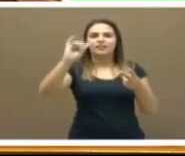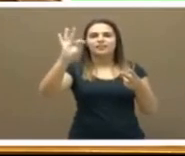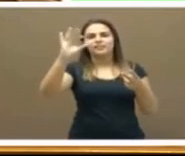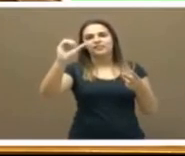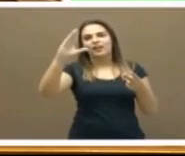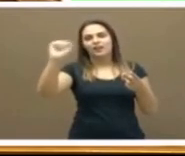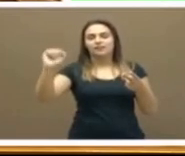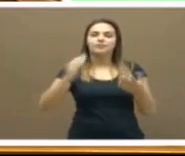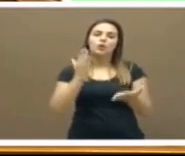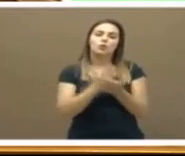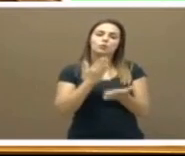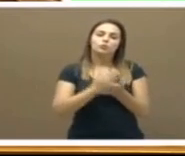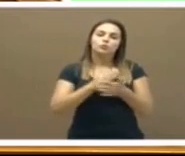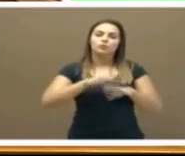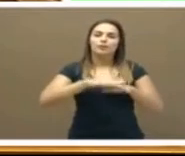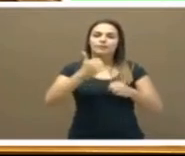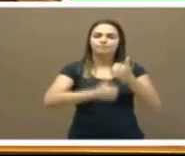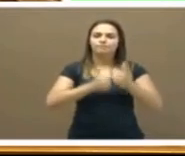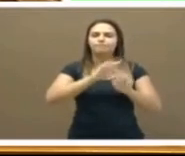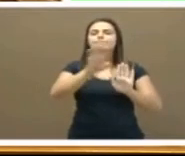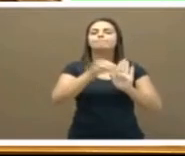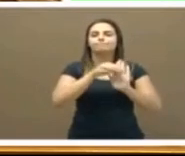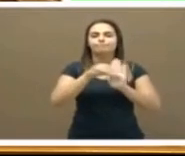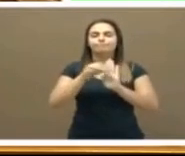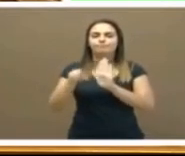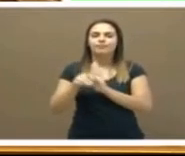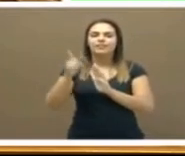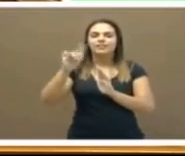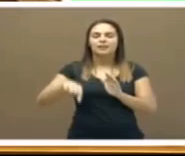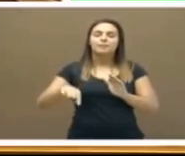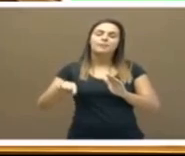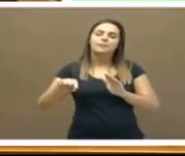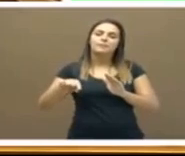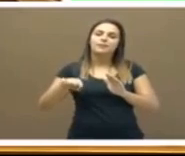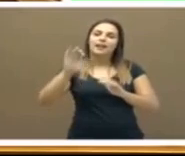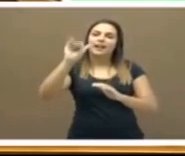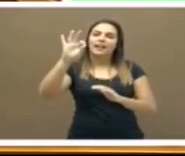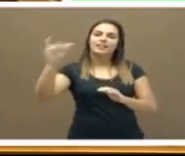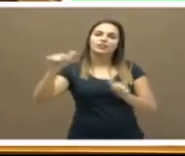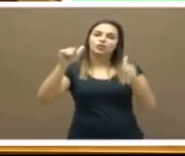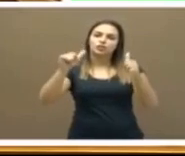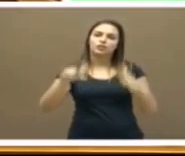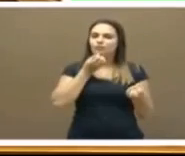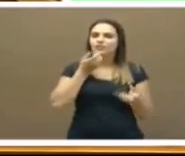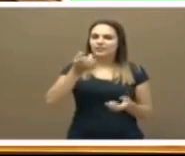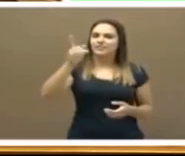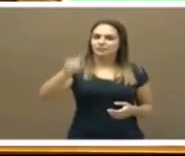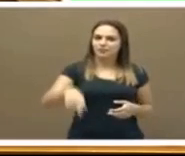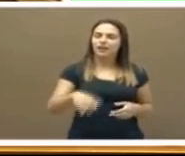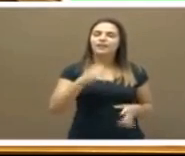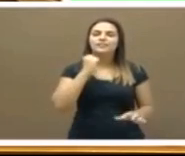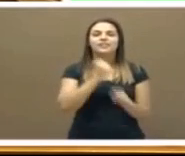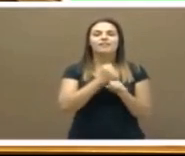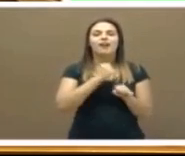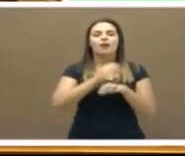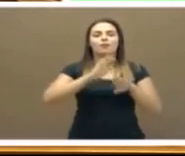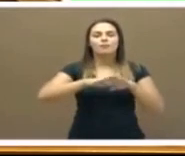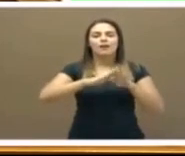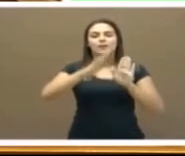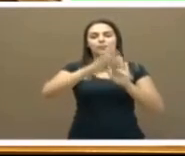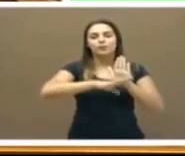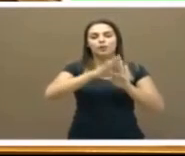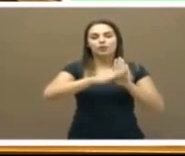el curso para la obtención de las competencias clave y el graduado en ESO para personas adultas del nivel 2. Los trabajos para ejecutar el